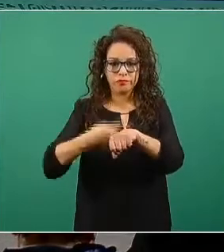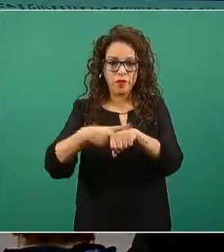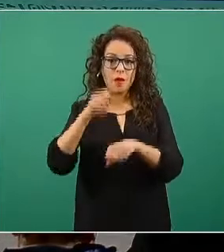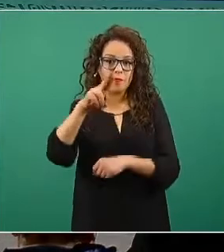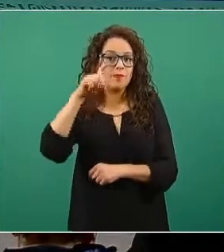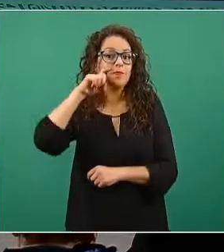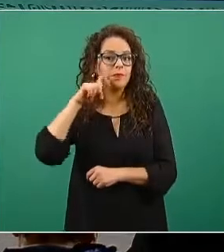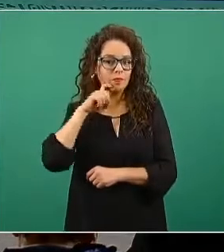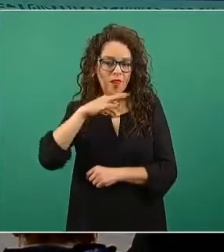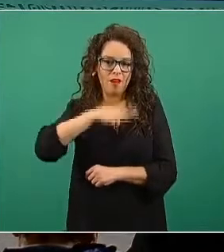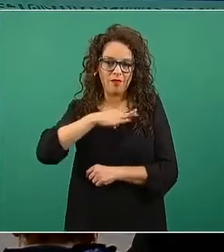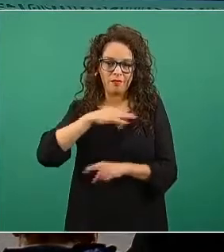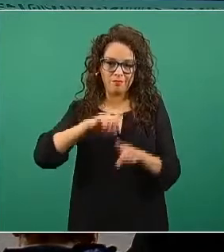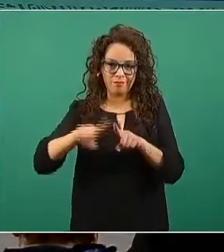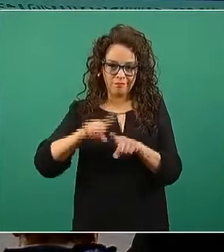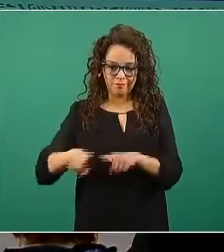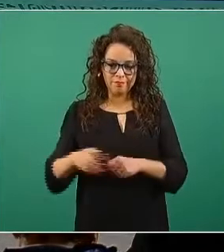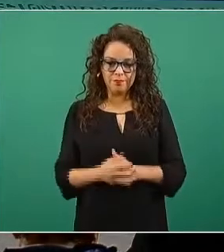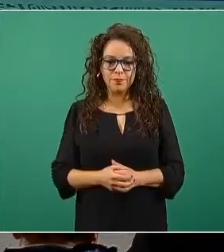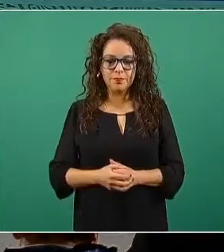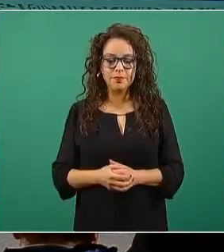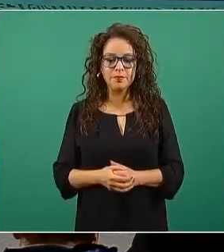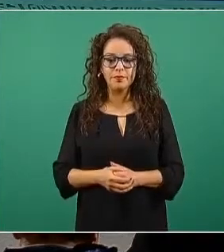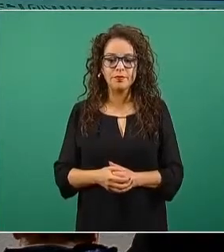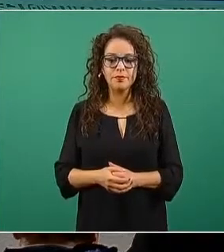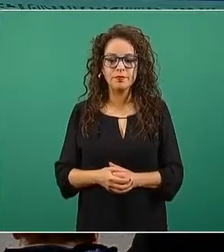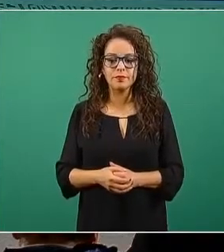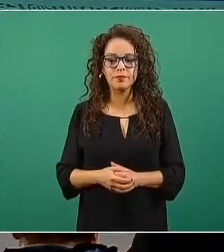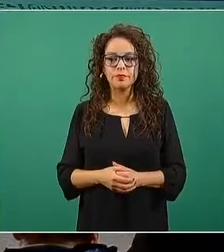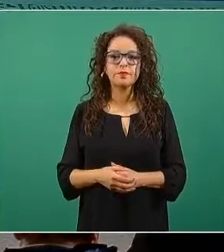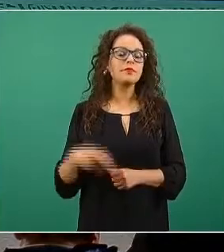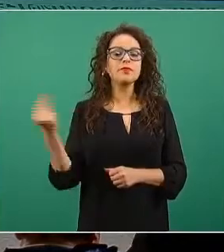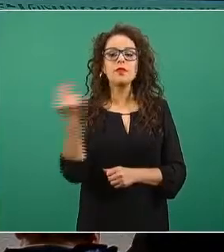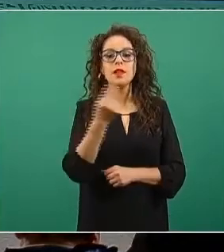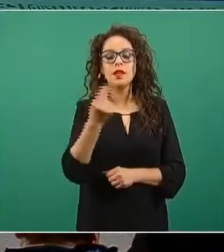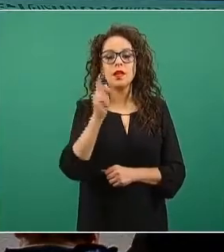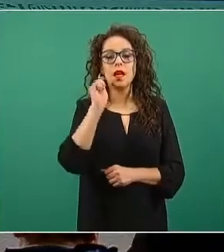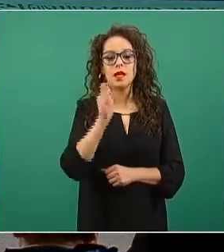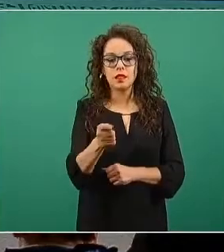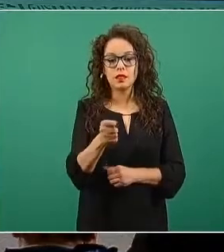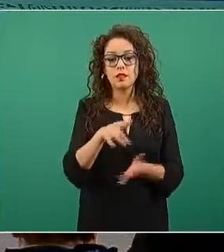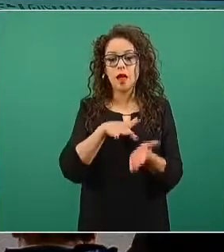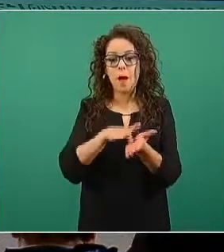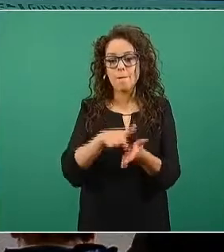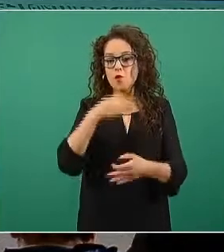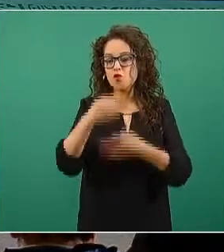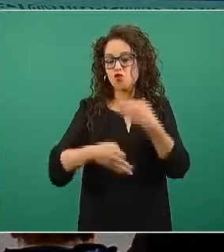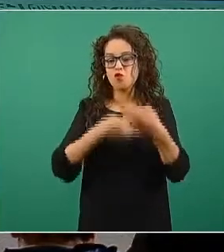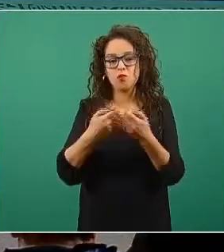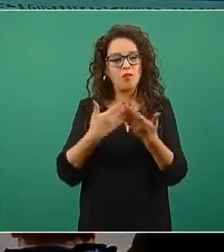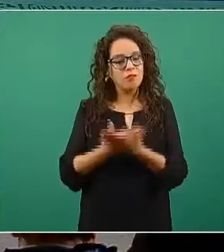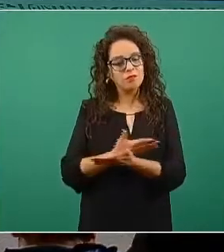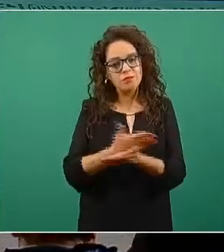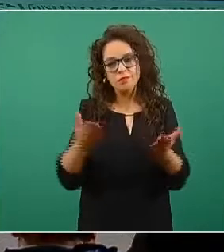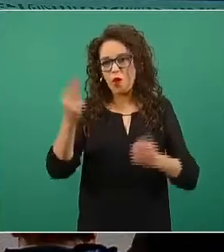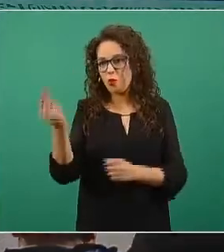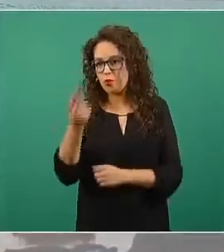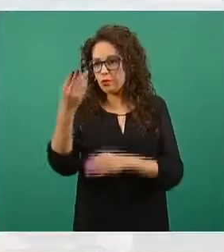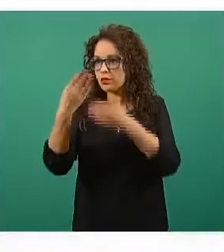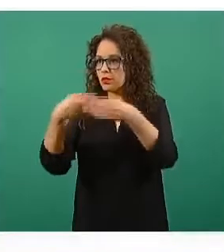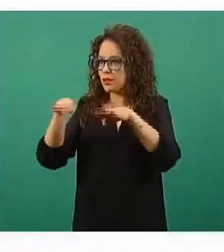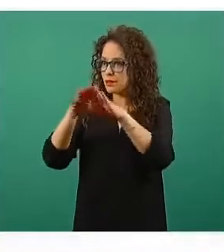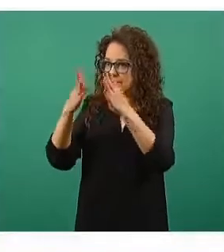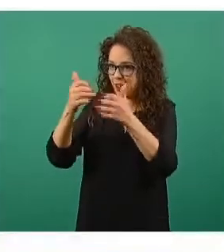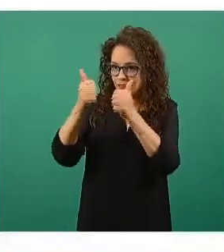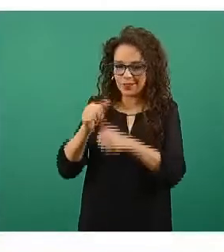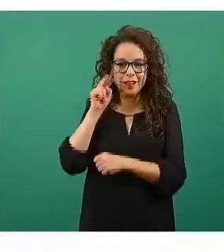Y este es otro de los elementos que necesitamos el apoyo de todas ustedes en casa, de ustedes como expertos